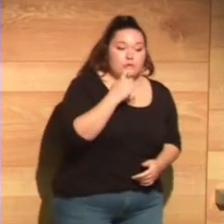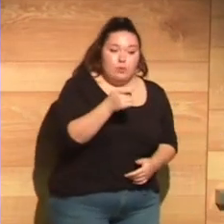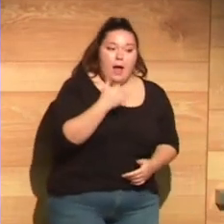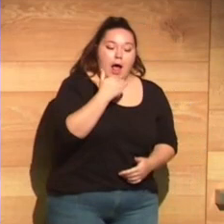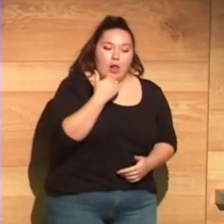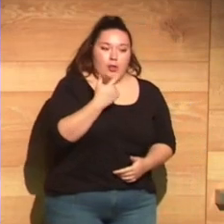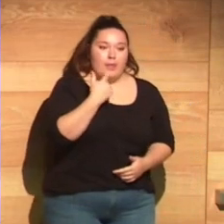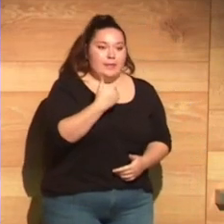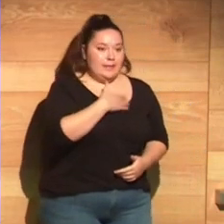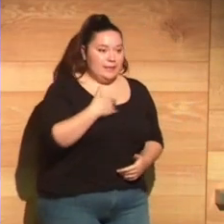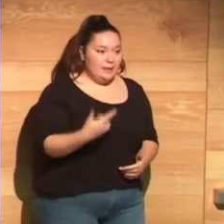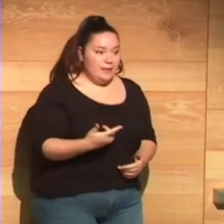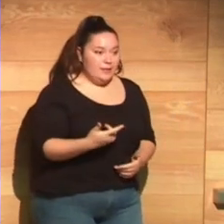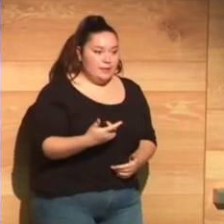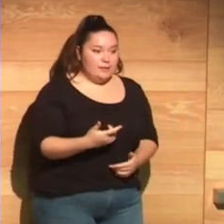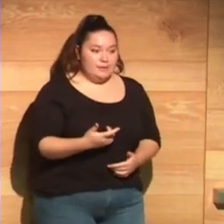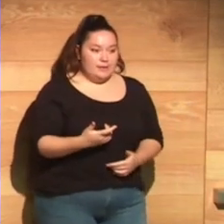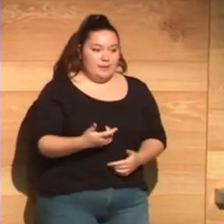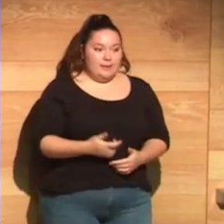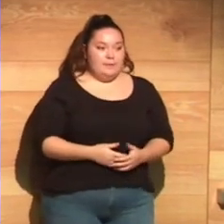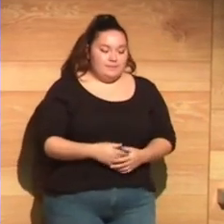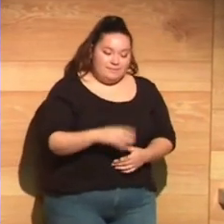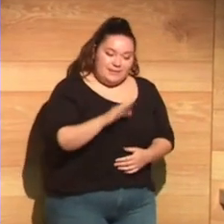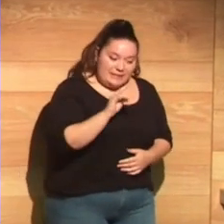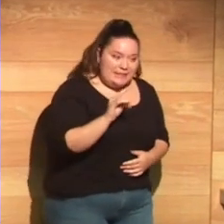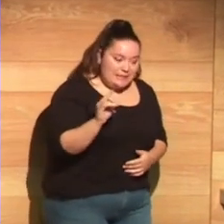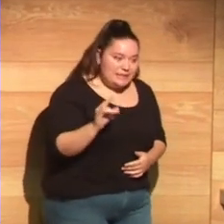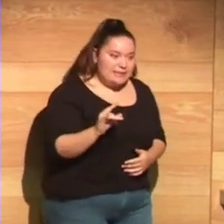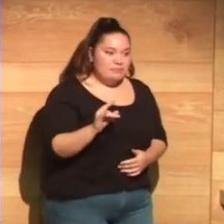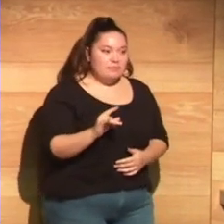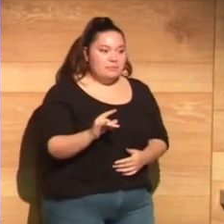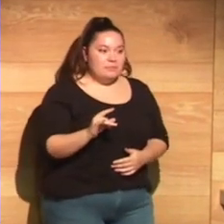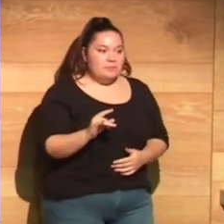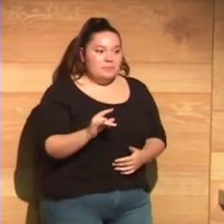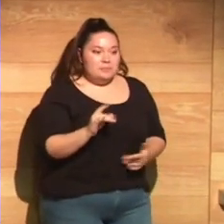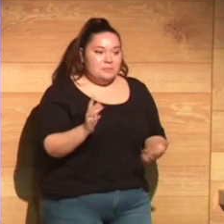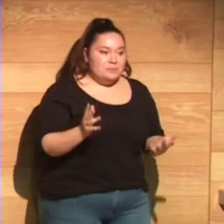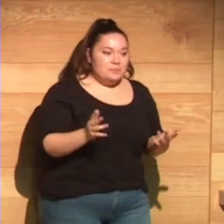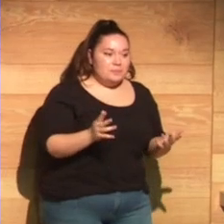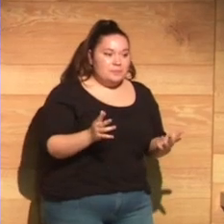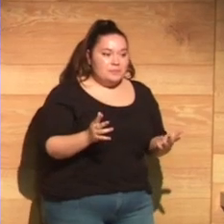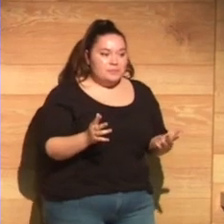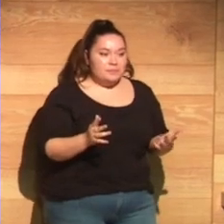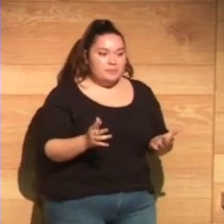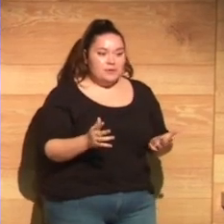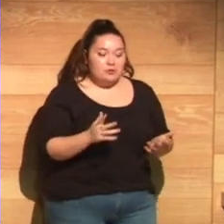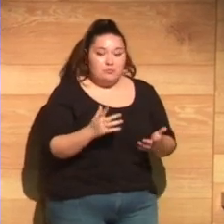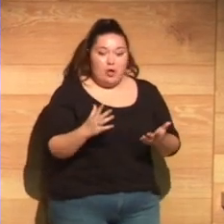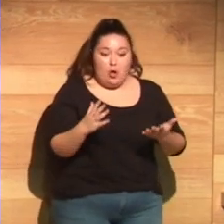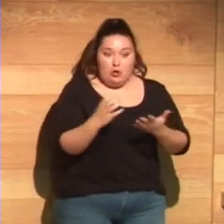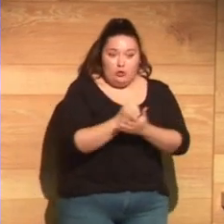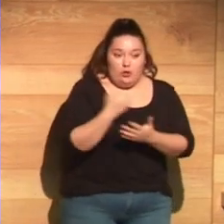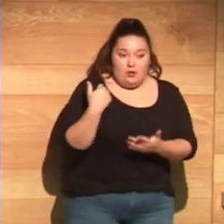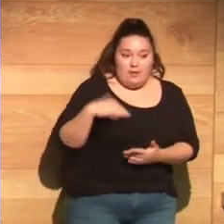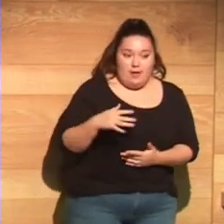¿No? Y no sé si tienes algo más que decir. ¿En un titular o sin titular? No sé, yo